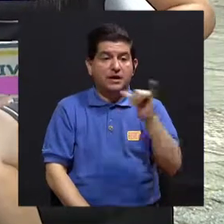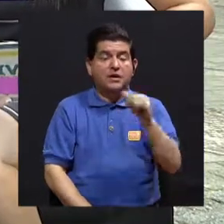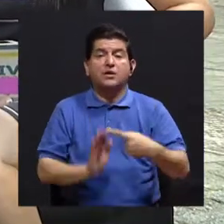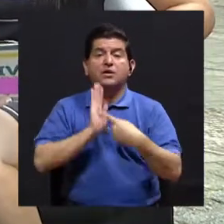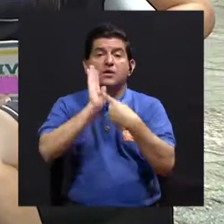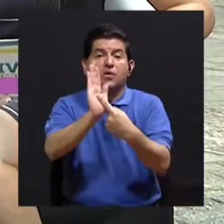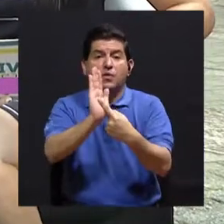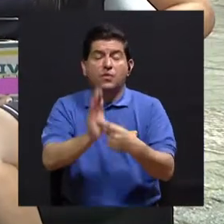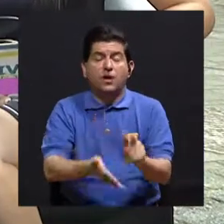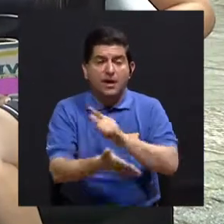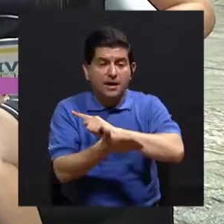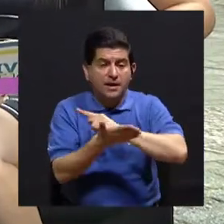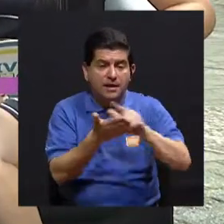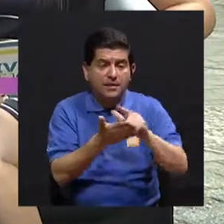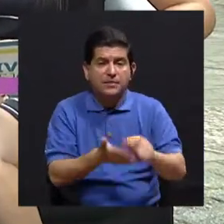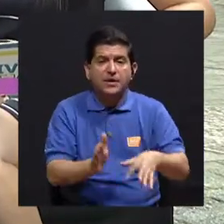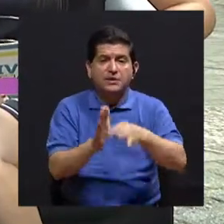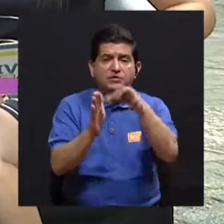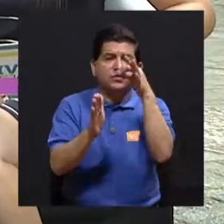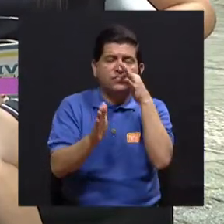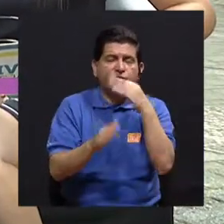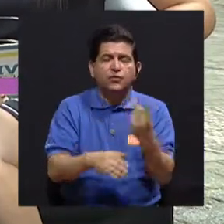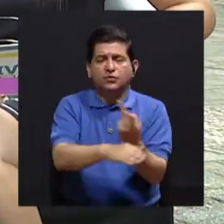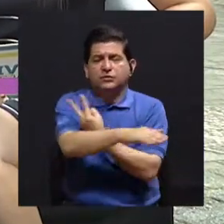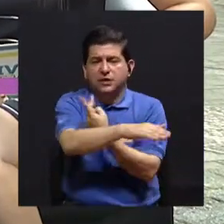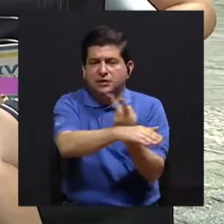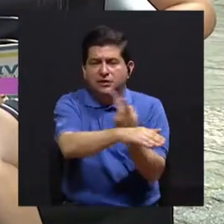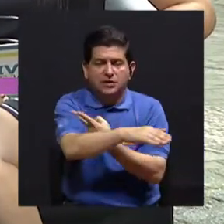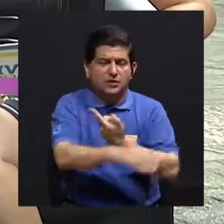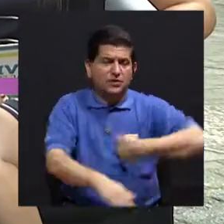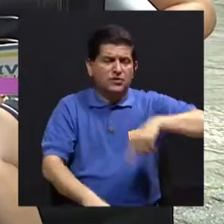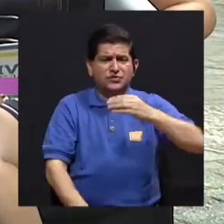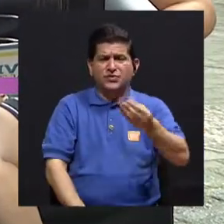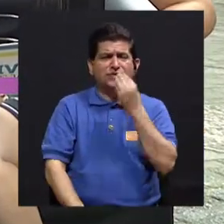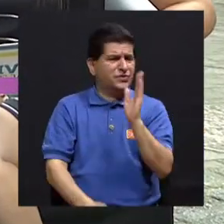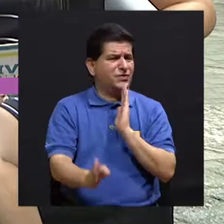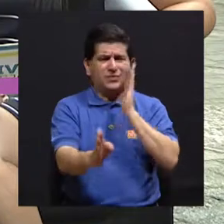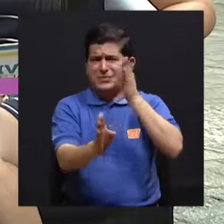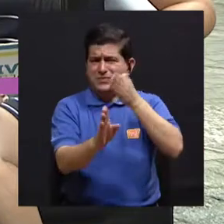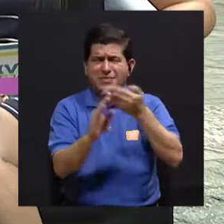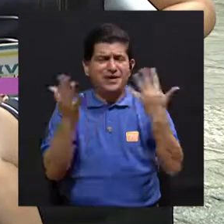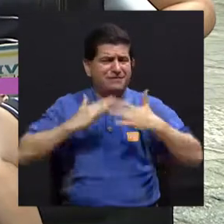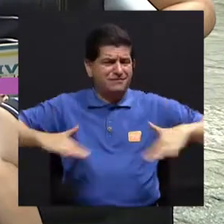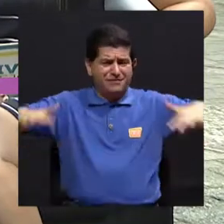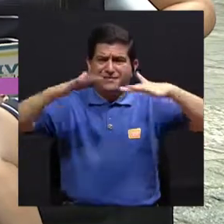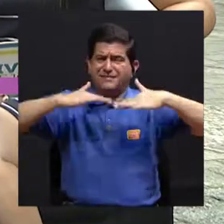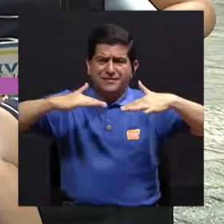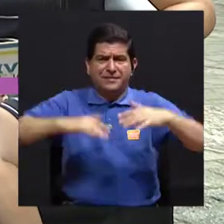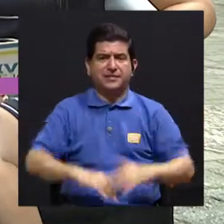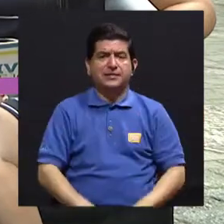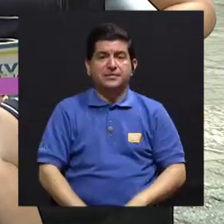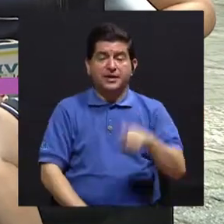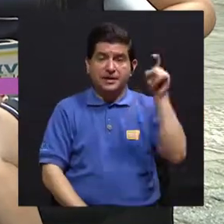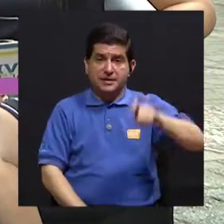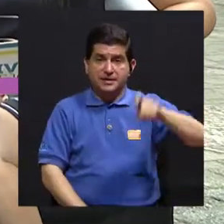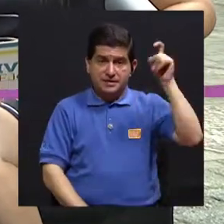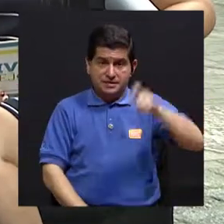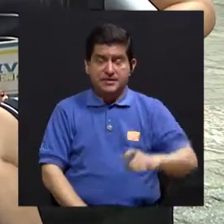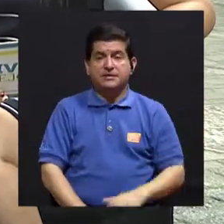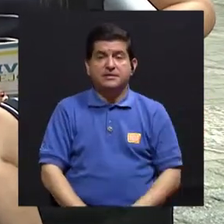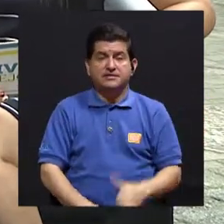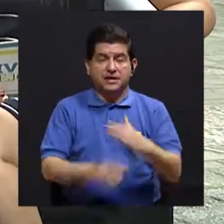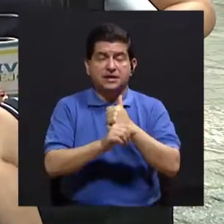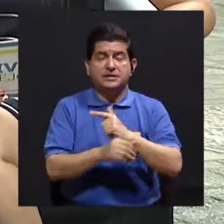además a mostrarles cómo es que se lavan frutas, vegetales, que no comamos frutas directamente del ambiente, sino que por lo menos hay que